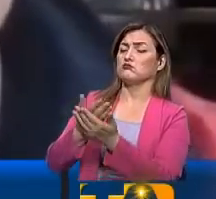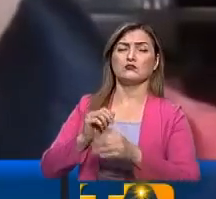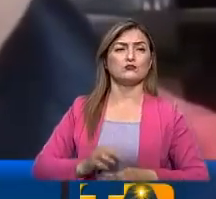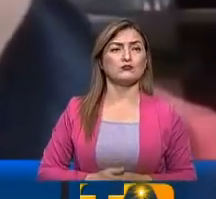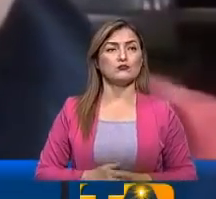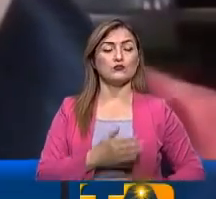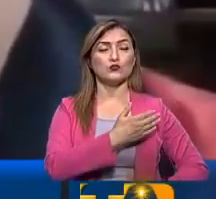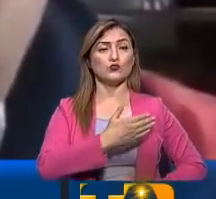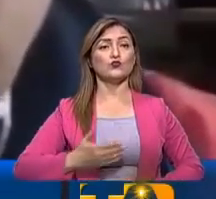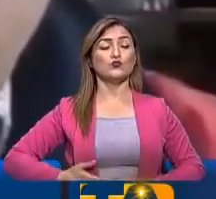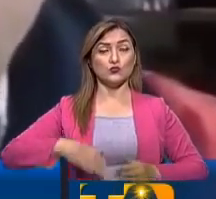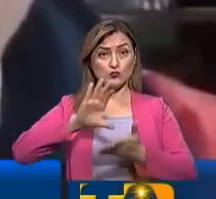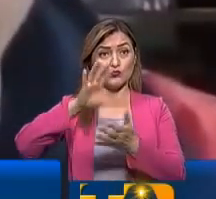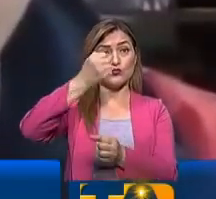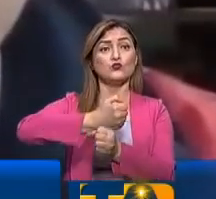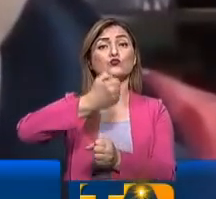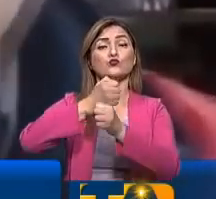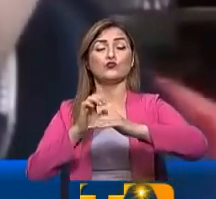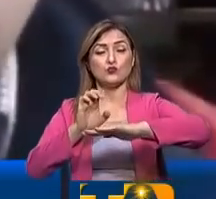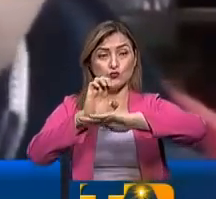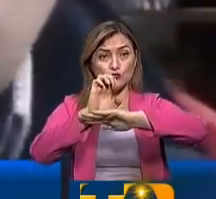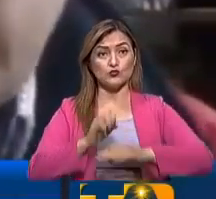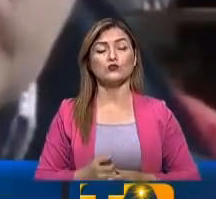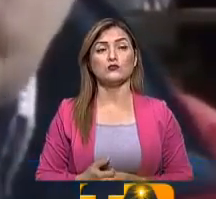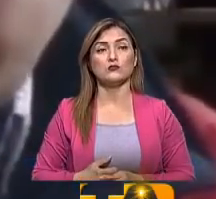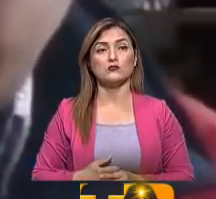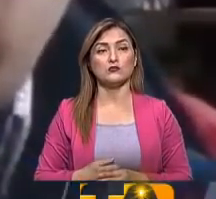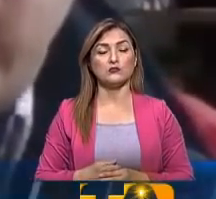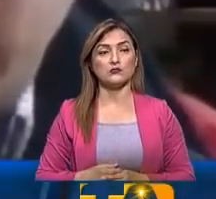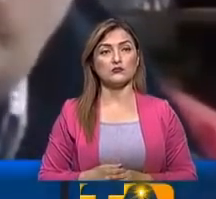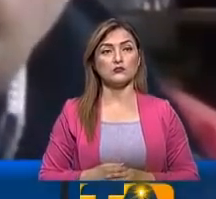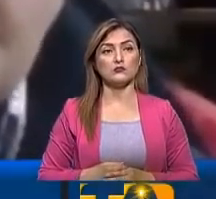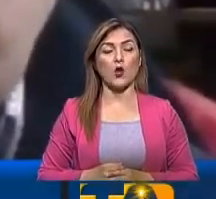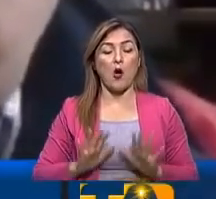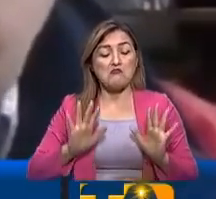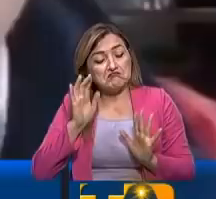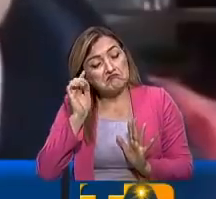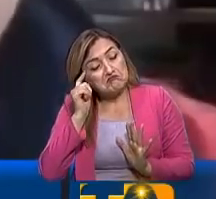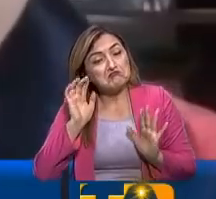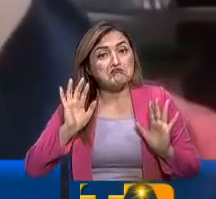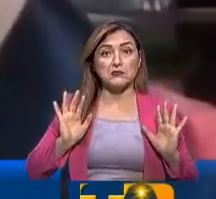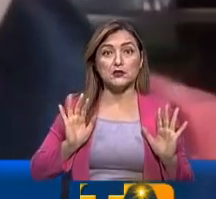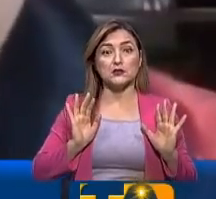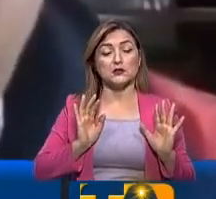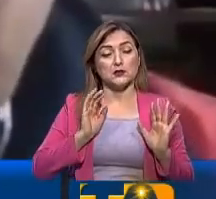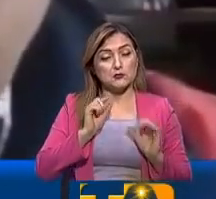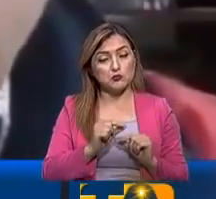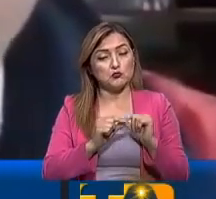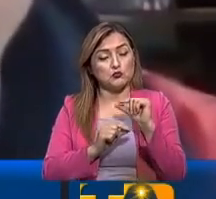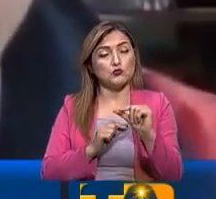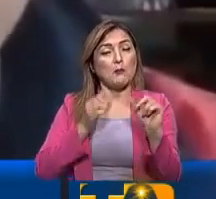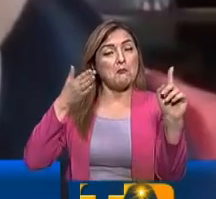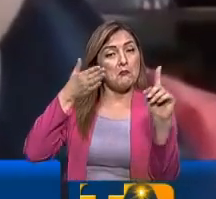Sarango es el presidente de la Central de Trabajadores del Ecuador. Nosotros estamos pensando de que poco a poco el objetivo de ir